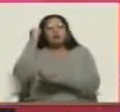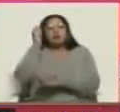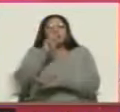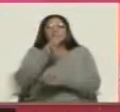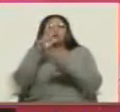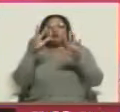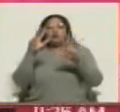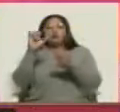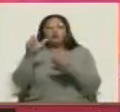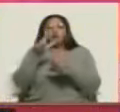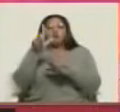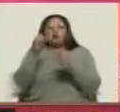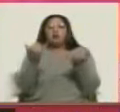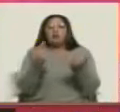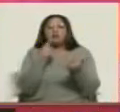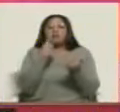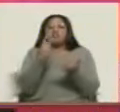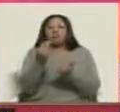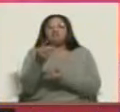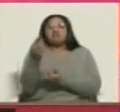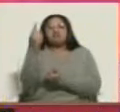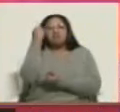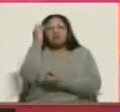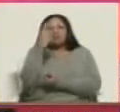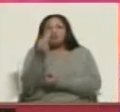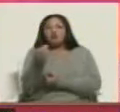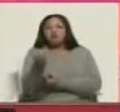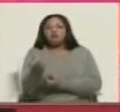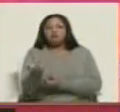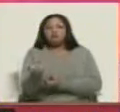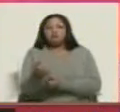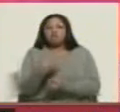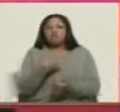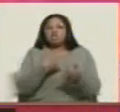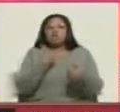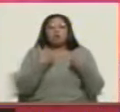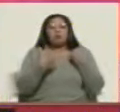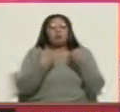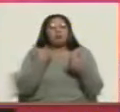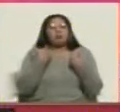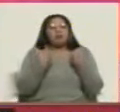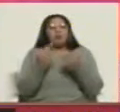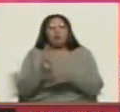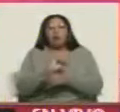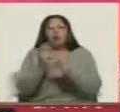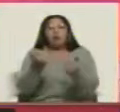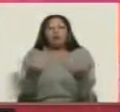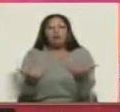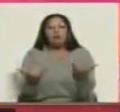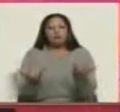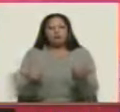julio y ahora dicen que no, esa fecha es muy, muy incómoda para ellos,